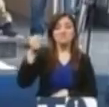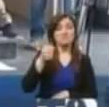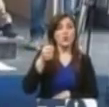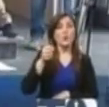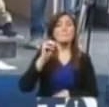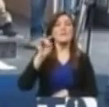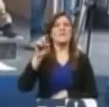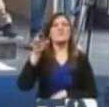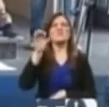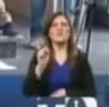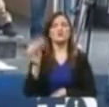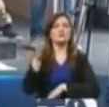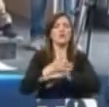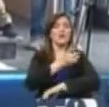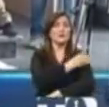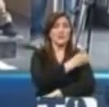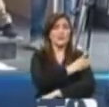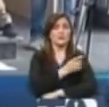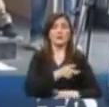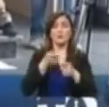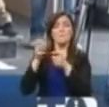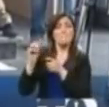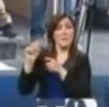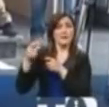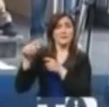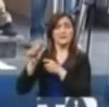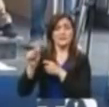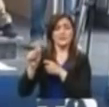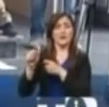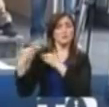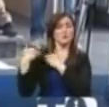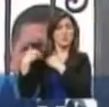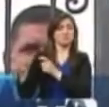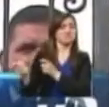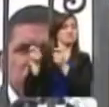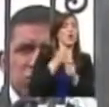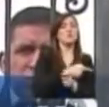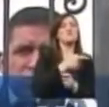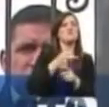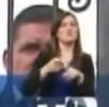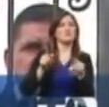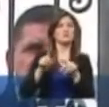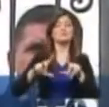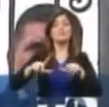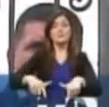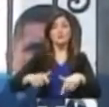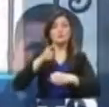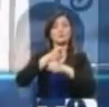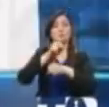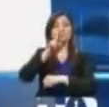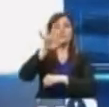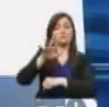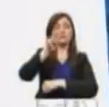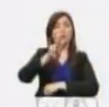ocupará todas las delegaciones que en su momento le fueron entregadas a Eduardo Mangas por parte del Ejecutivo. Esto lo hizo Lenín Moreno a través de los decretos